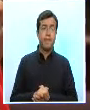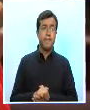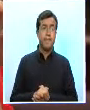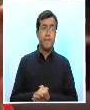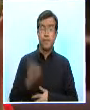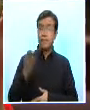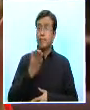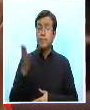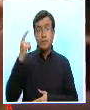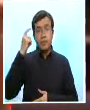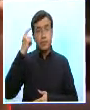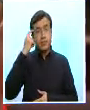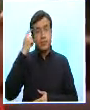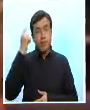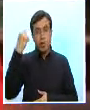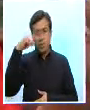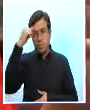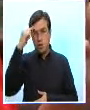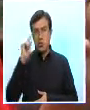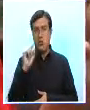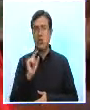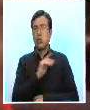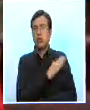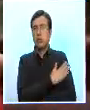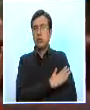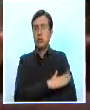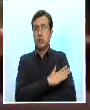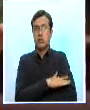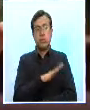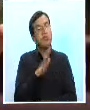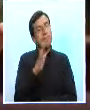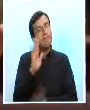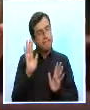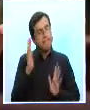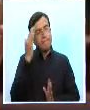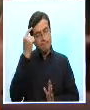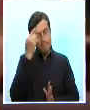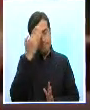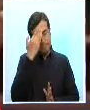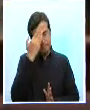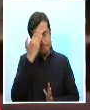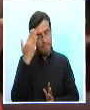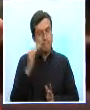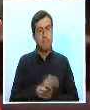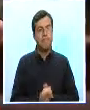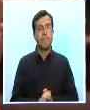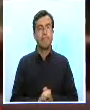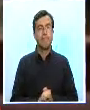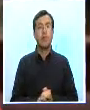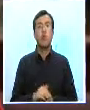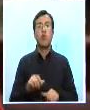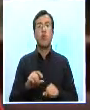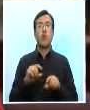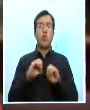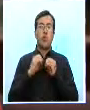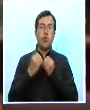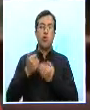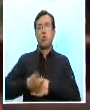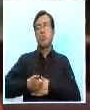están compensados con los gobiernos podemos imaginarnos por qué y otros sectores Como por ejemplo